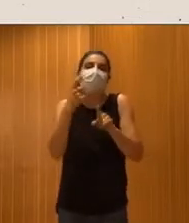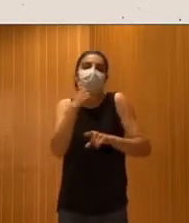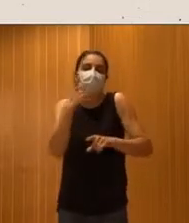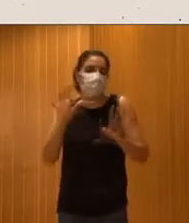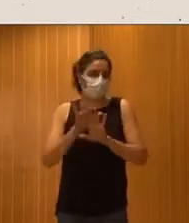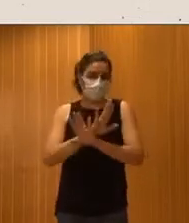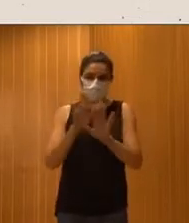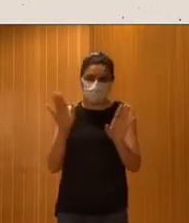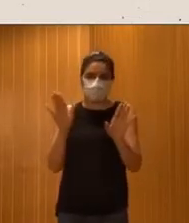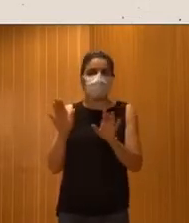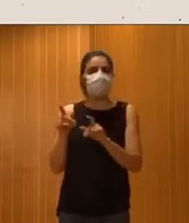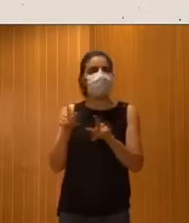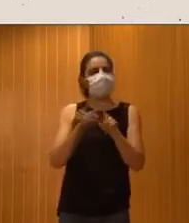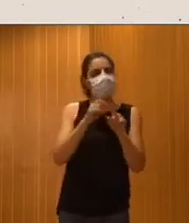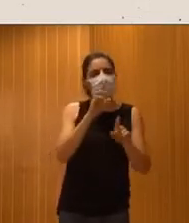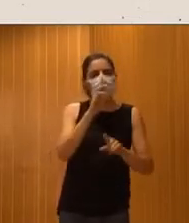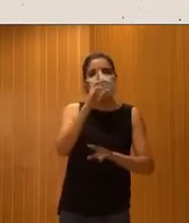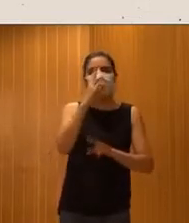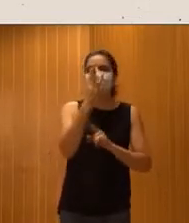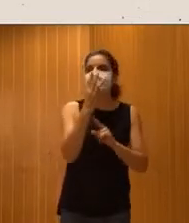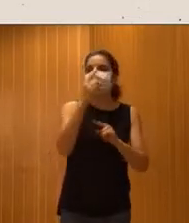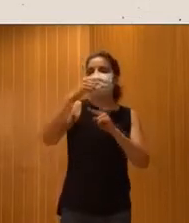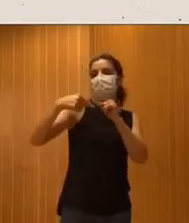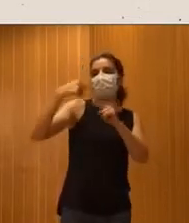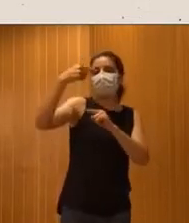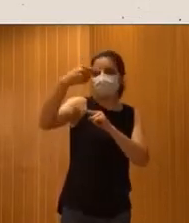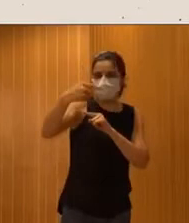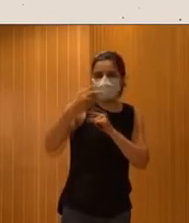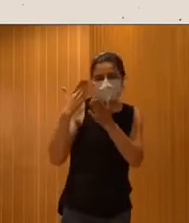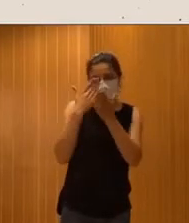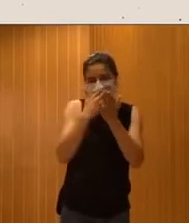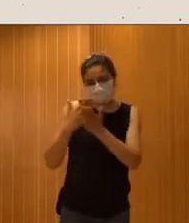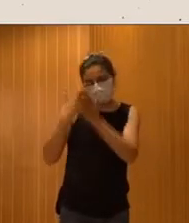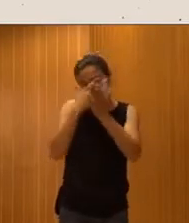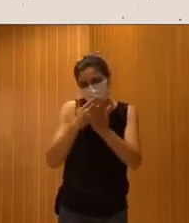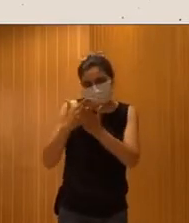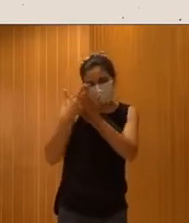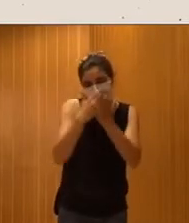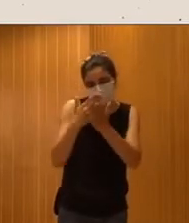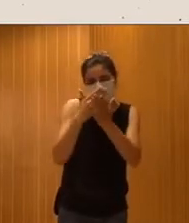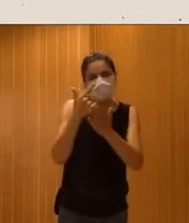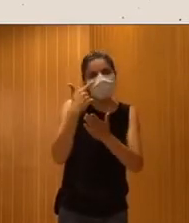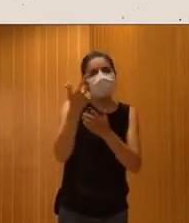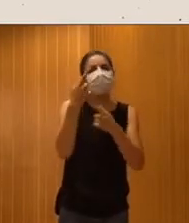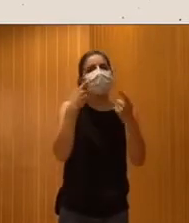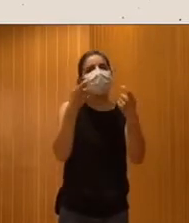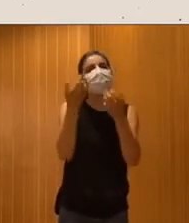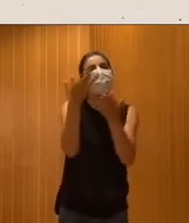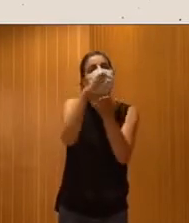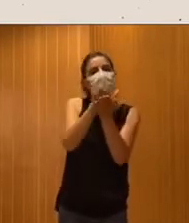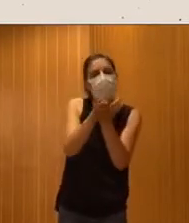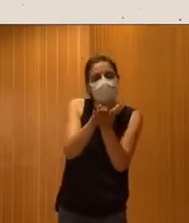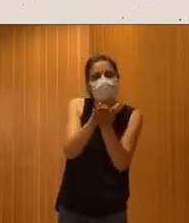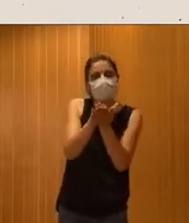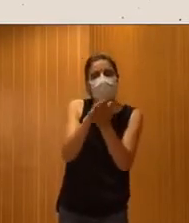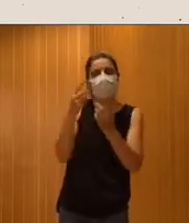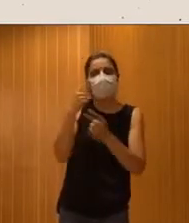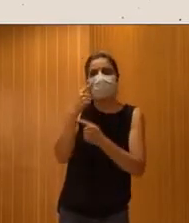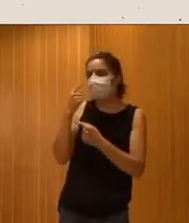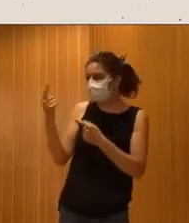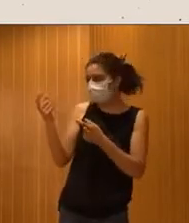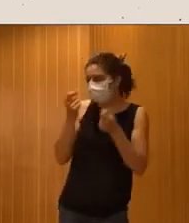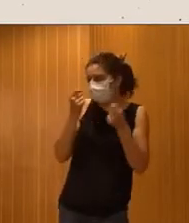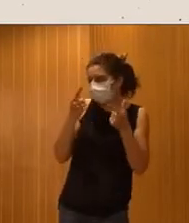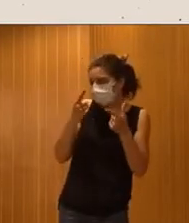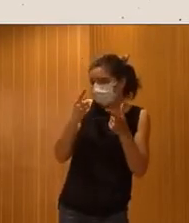pacientes lo supieran, y a lo largo de los 3 años se fue controlando varias cosas, entre ellas la mortalidad. Y si os dais cuenta,